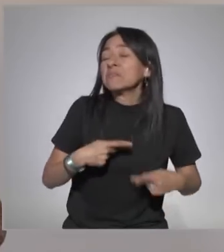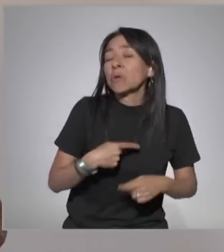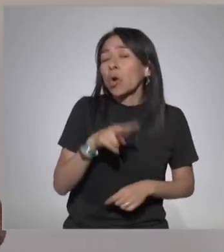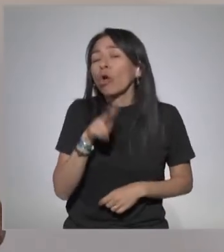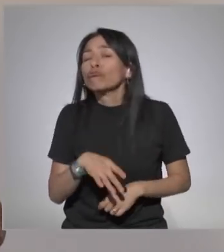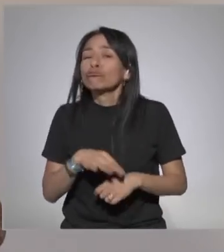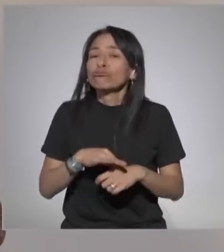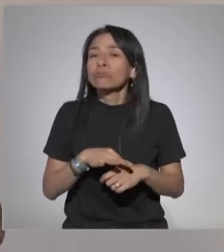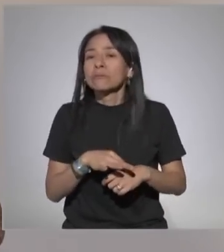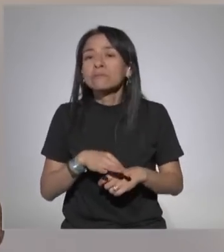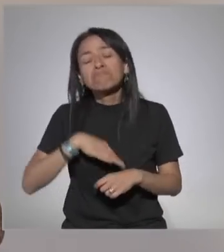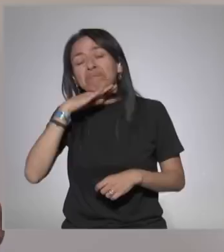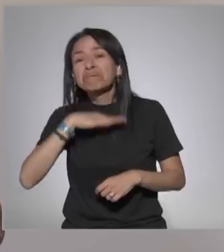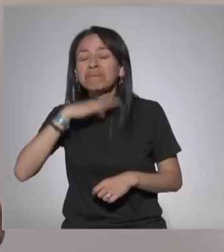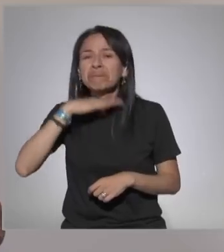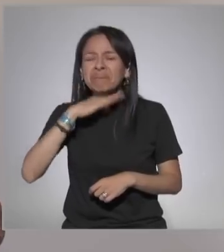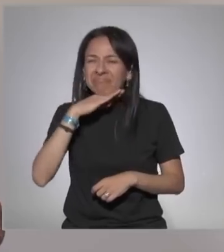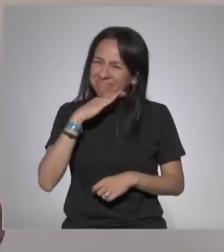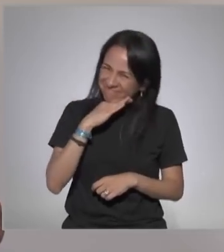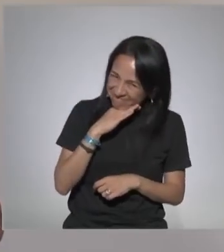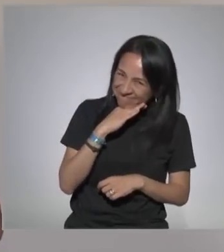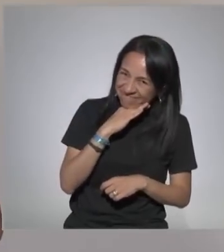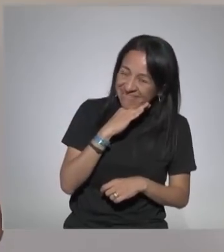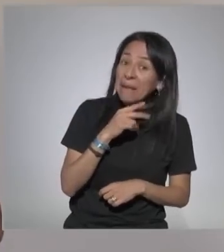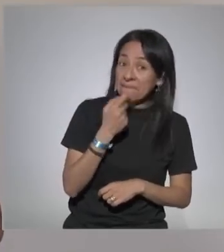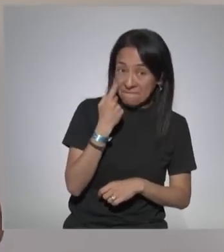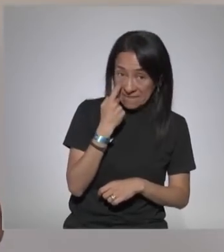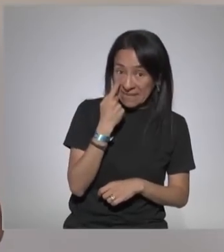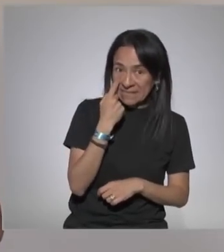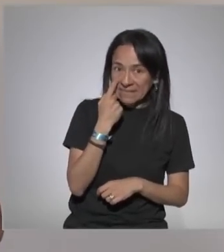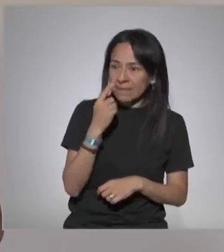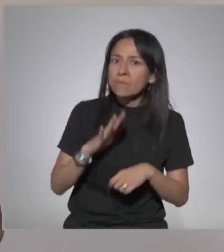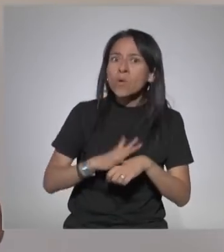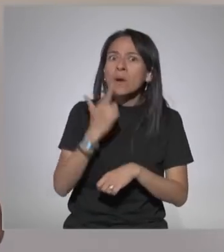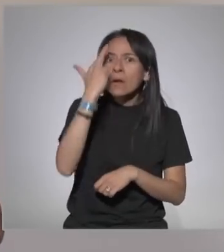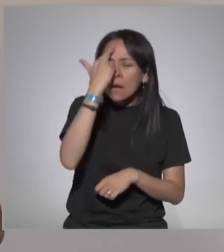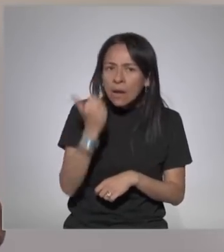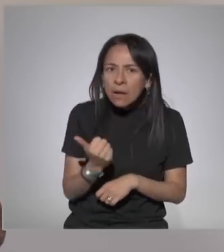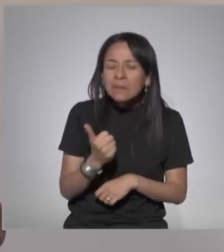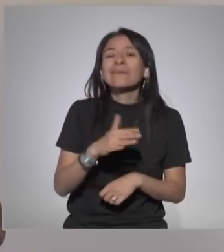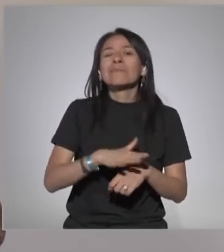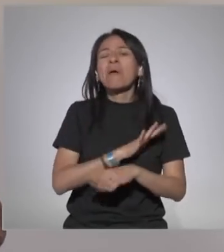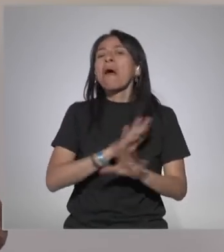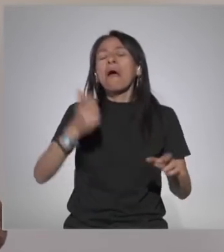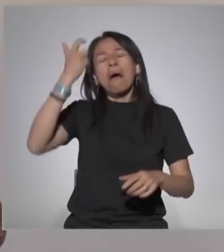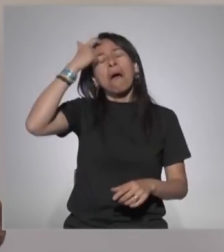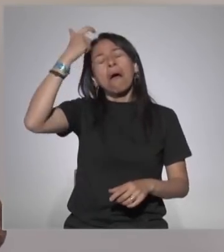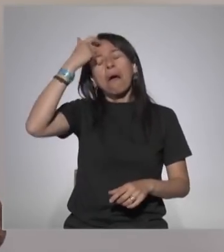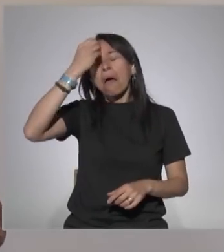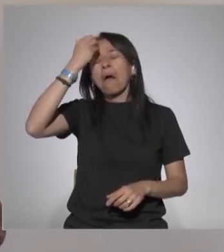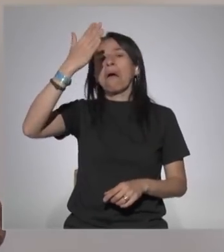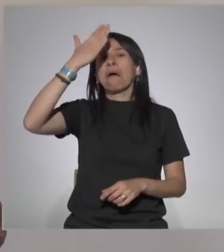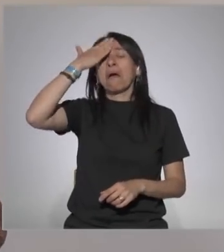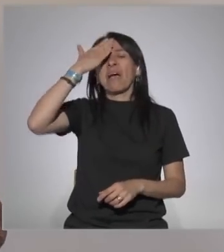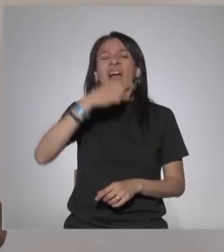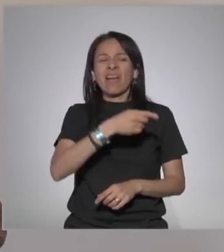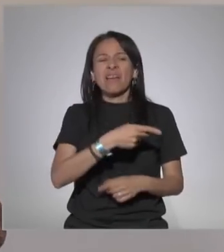estamos acostumbrados a que las personas mayores, o en nuestra creencia, las personas mayores está bien que estén en